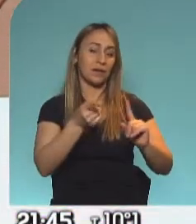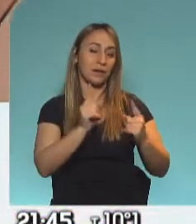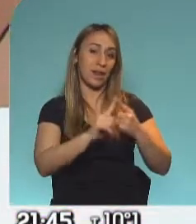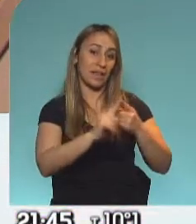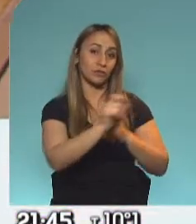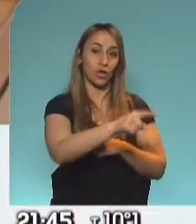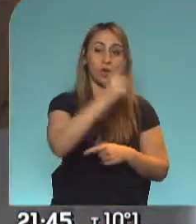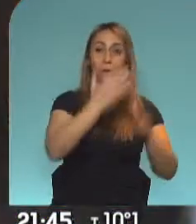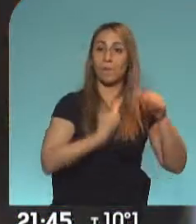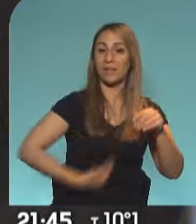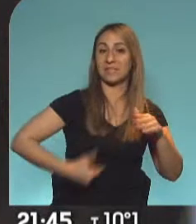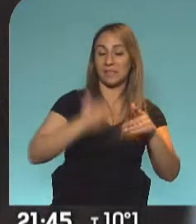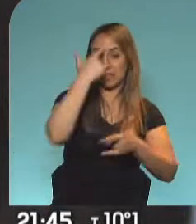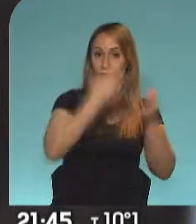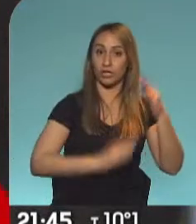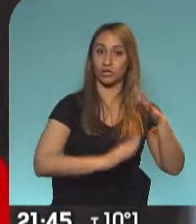Suprema. Escuchamos.